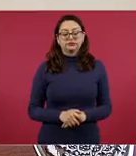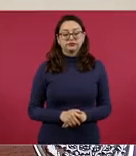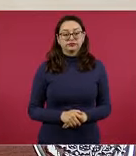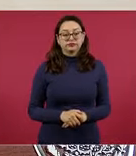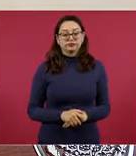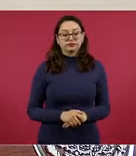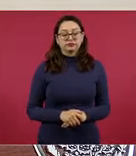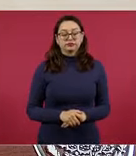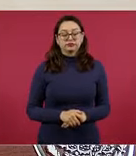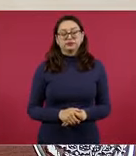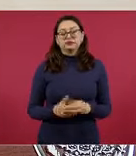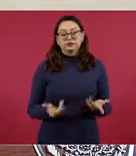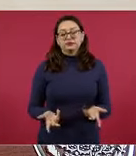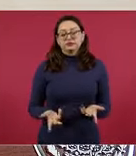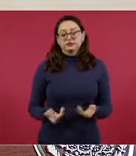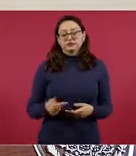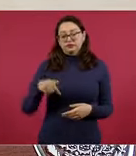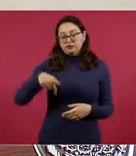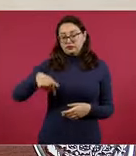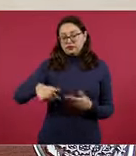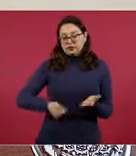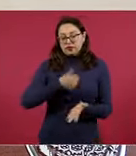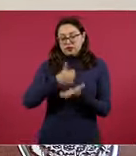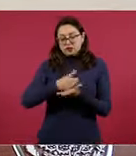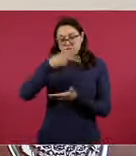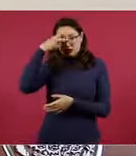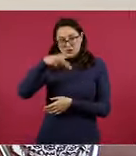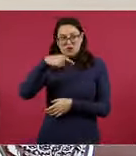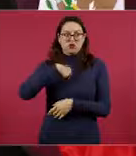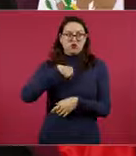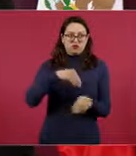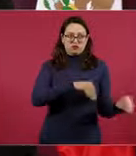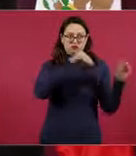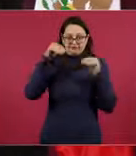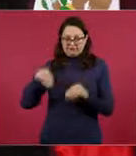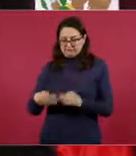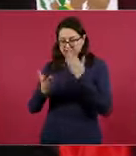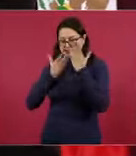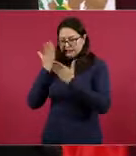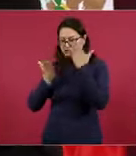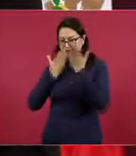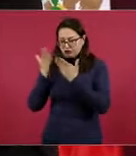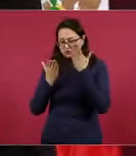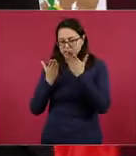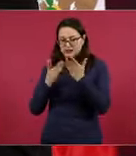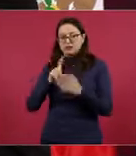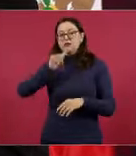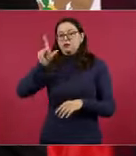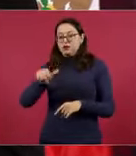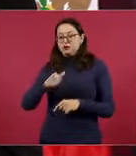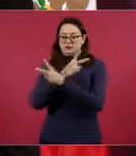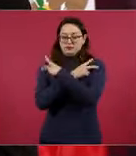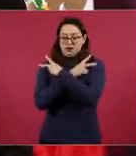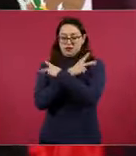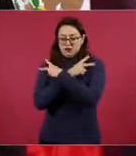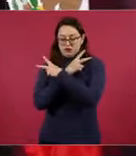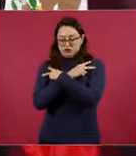en ese entonces, y cuando había vacaciones regresaba, y regresaba yo en el tren, que